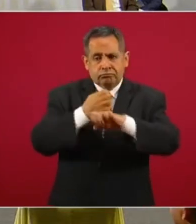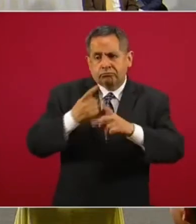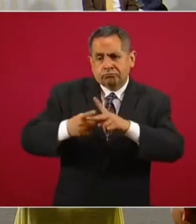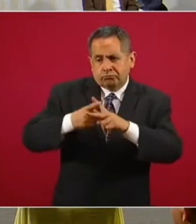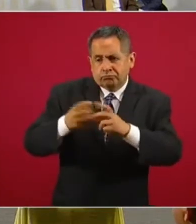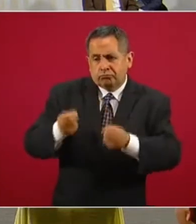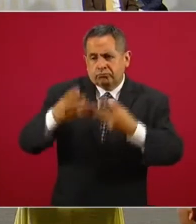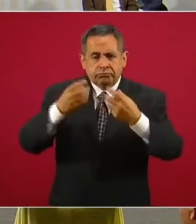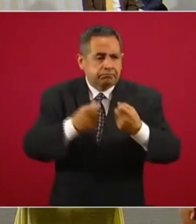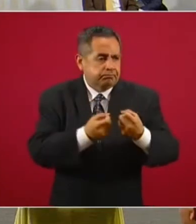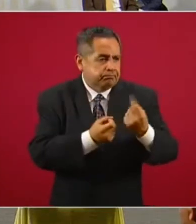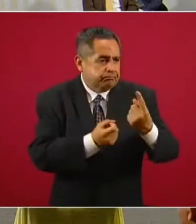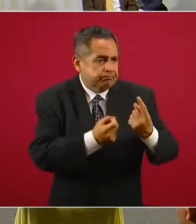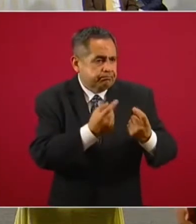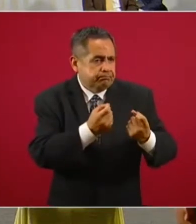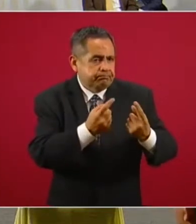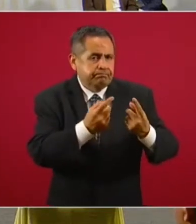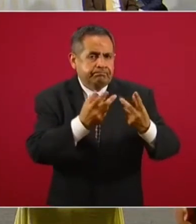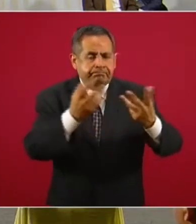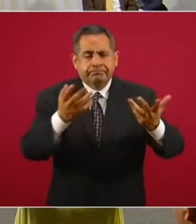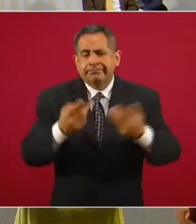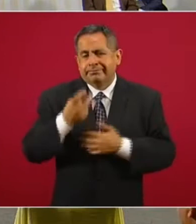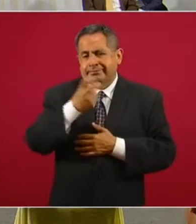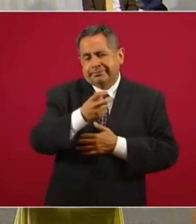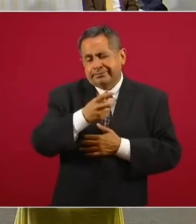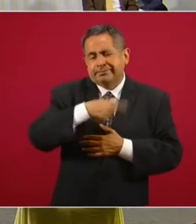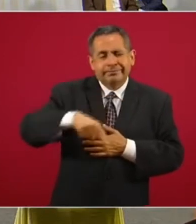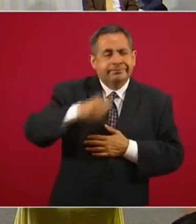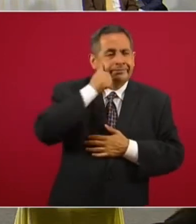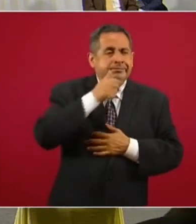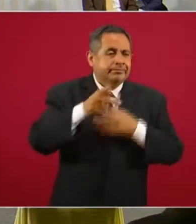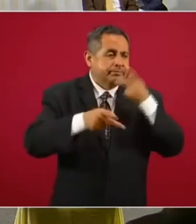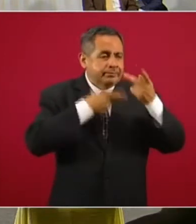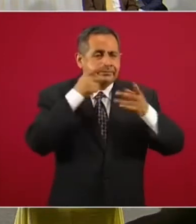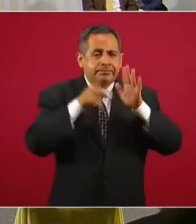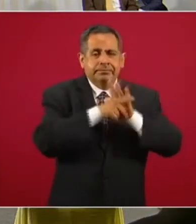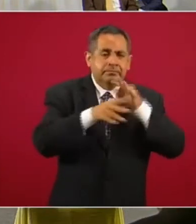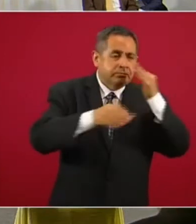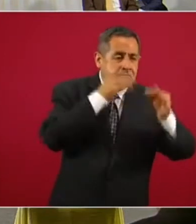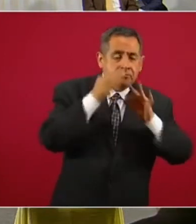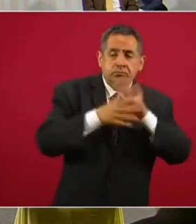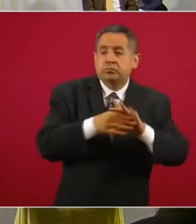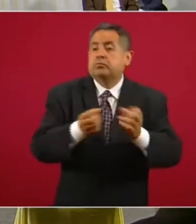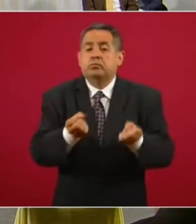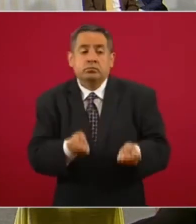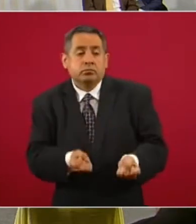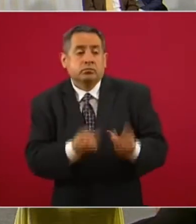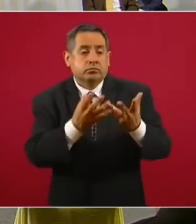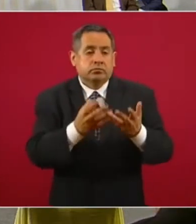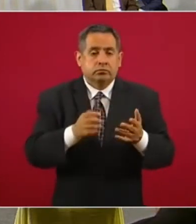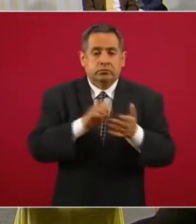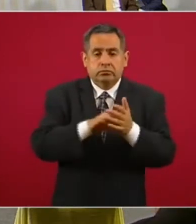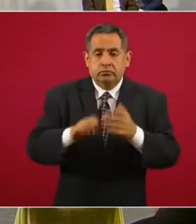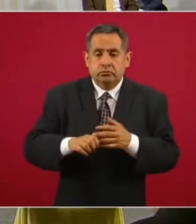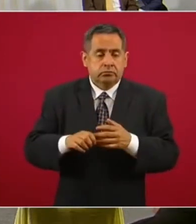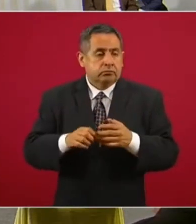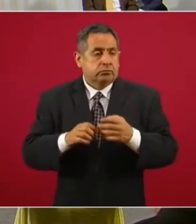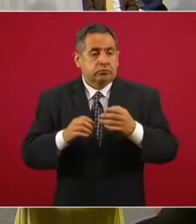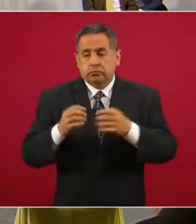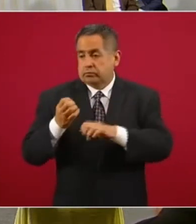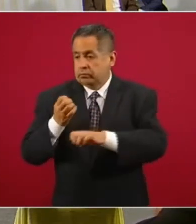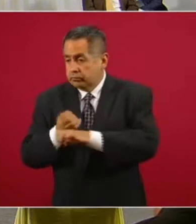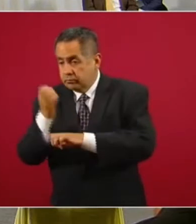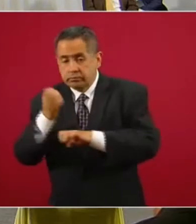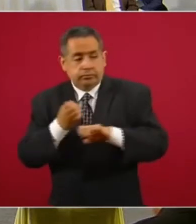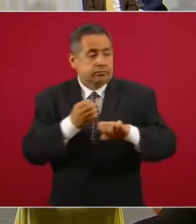importantísimo. En los medios de comunicación es común que se comparen números de casos, a veces entre entidades federativas,